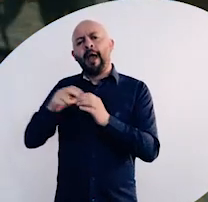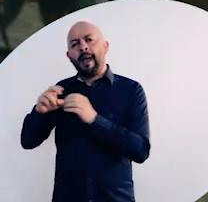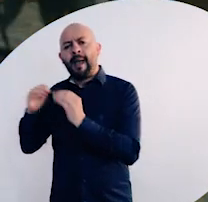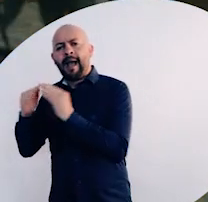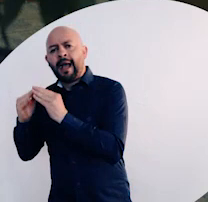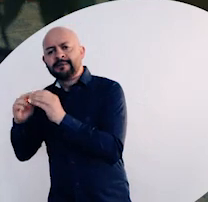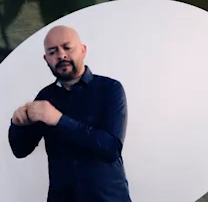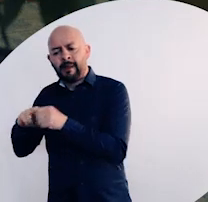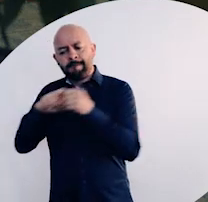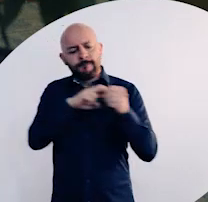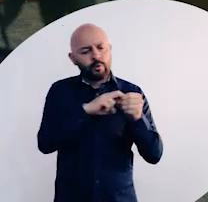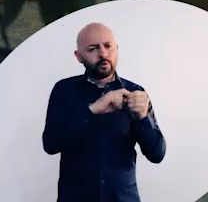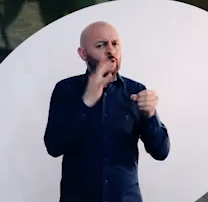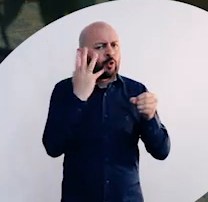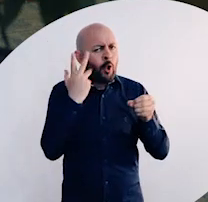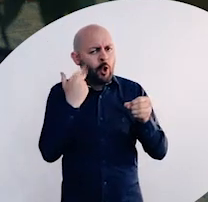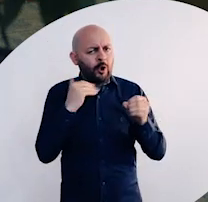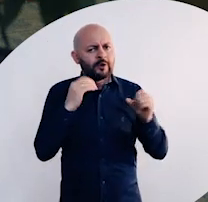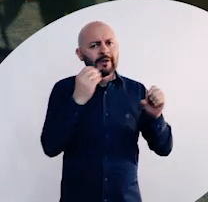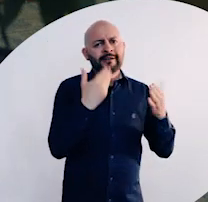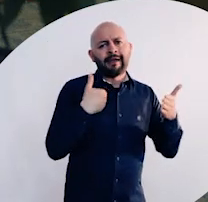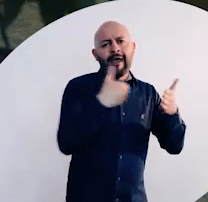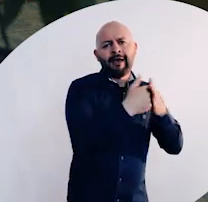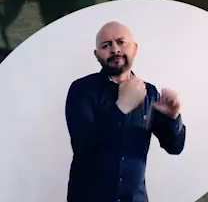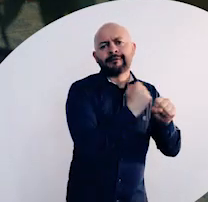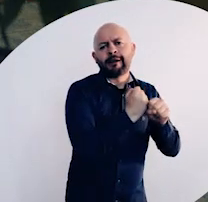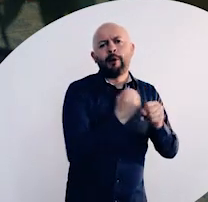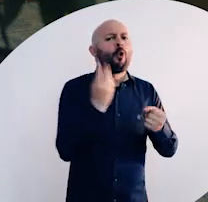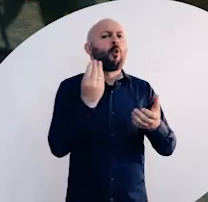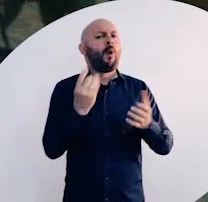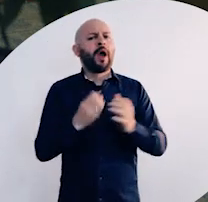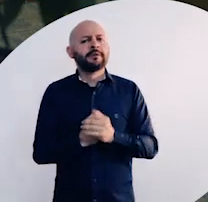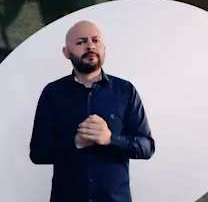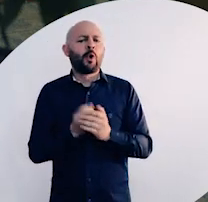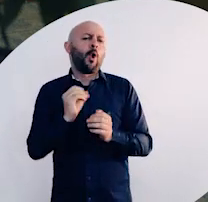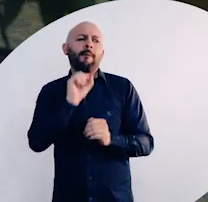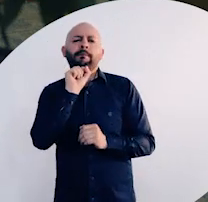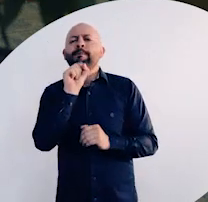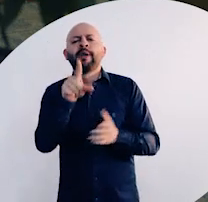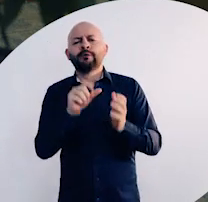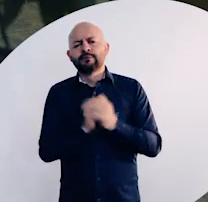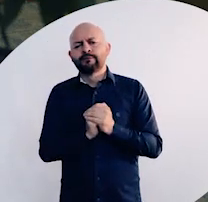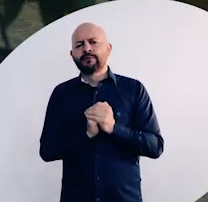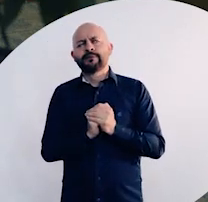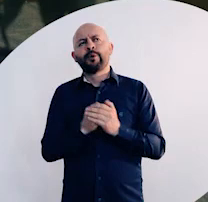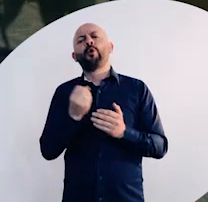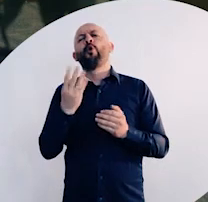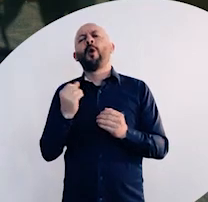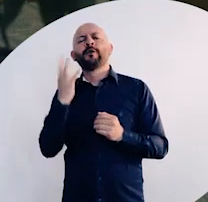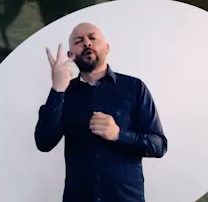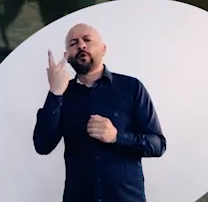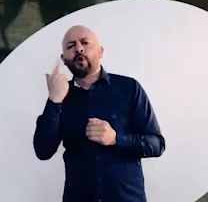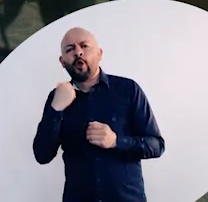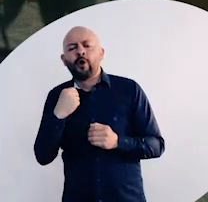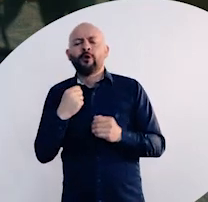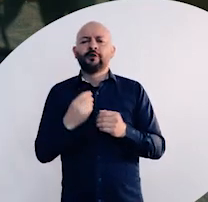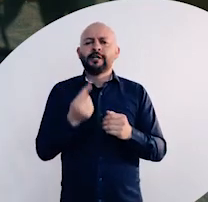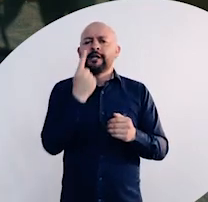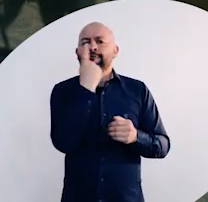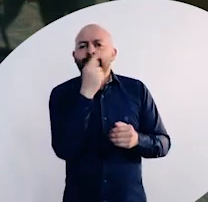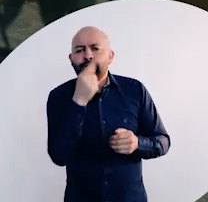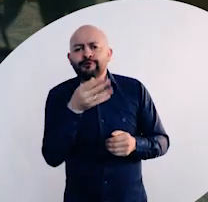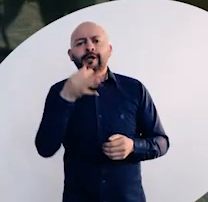gasta en transporte todos los días de su casa a su trabajo o si le pregunto cuánto se gasta diariamente